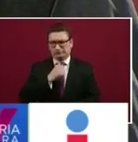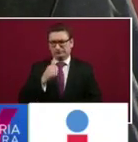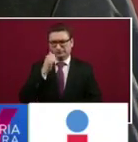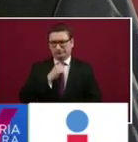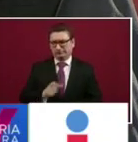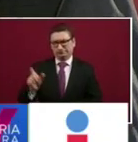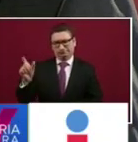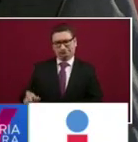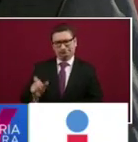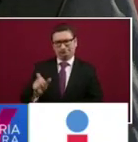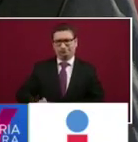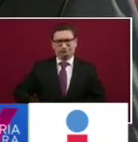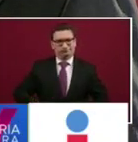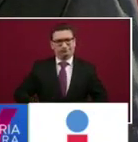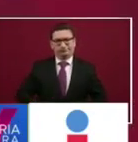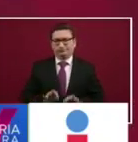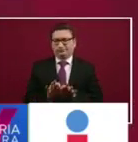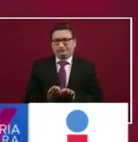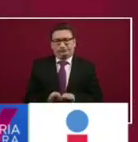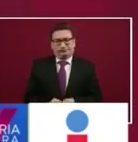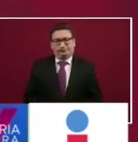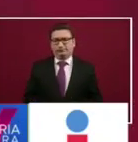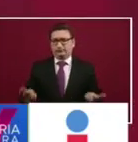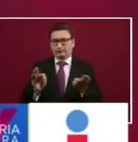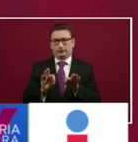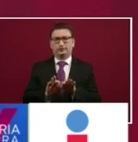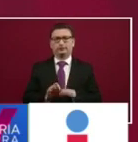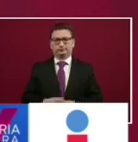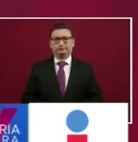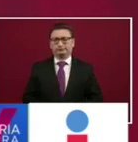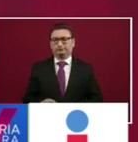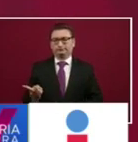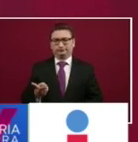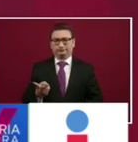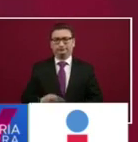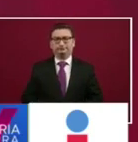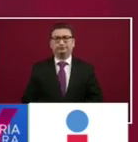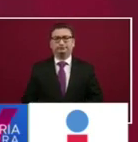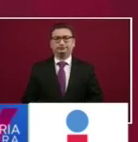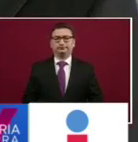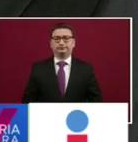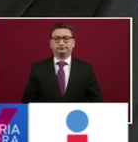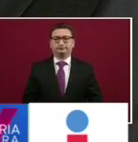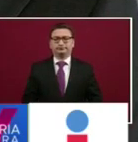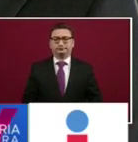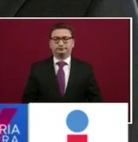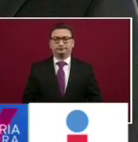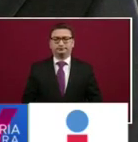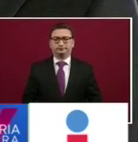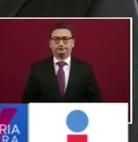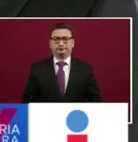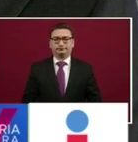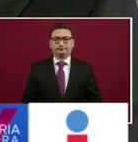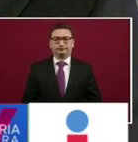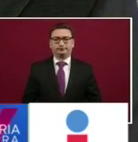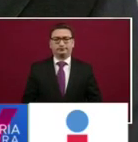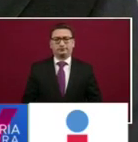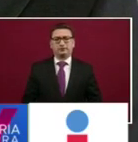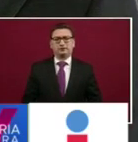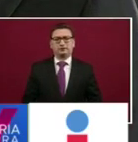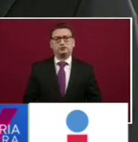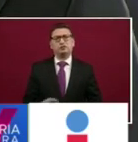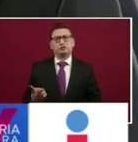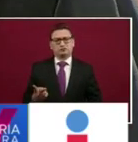Ese es el principal distintivo de los dos. No solo la